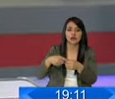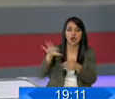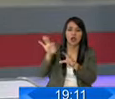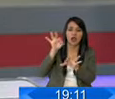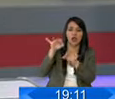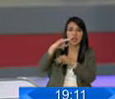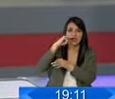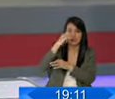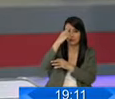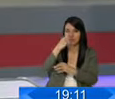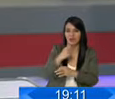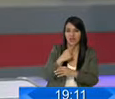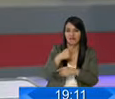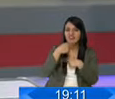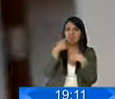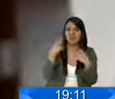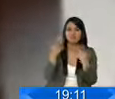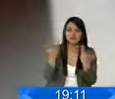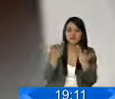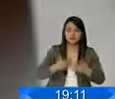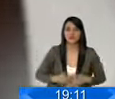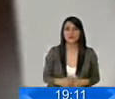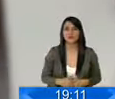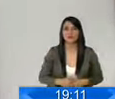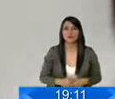menores con perfiles falsos.